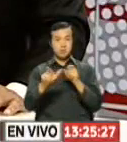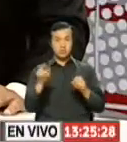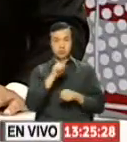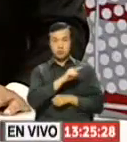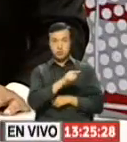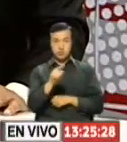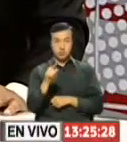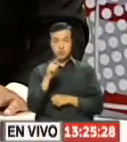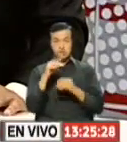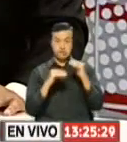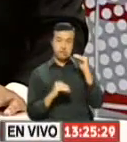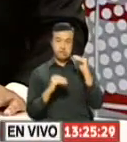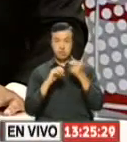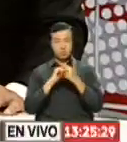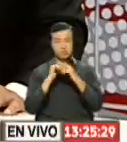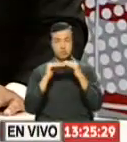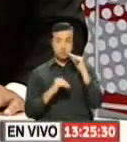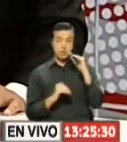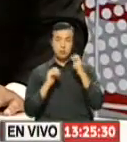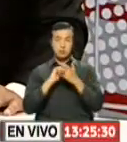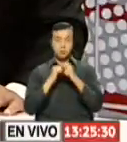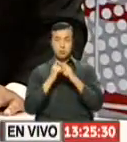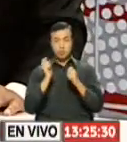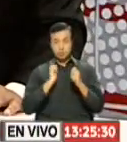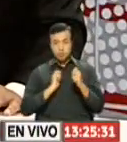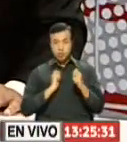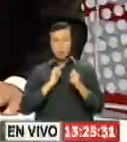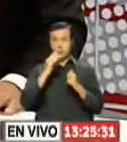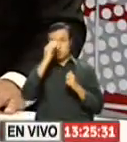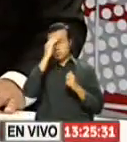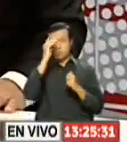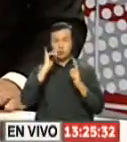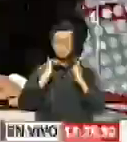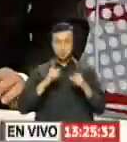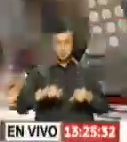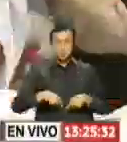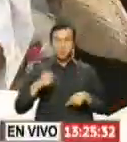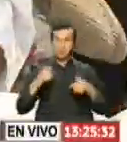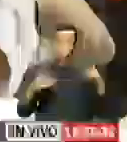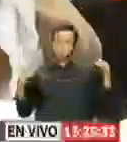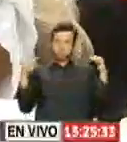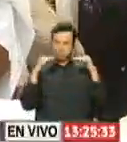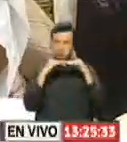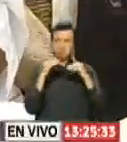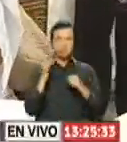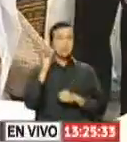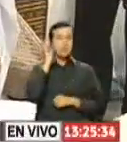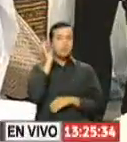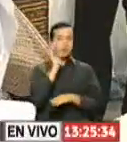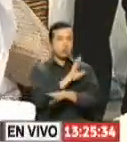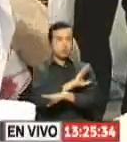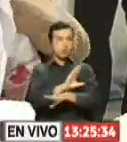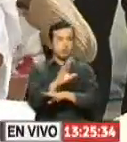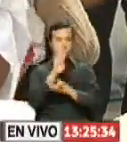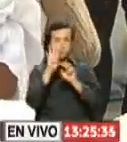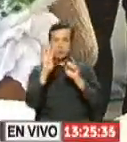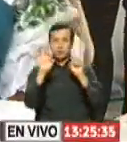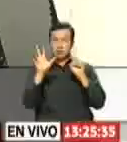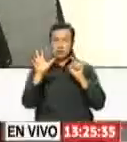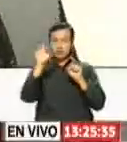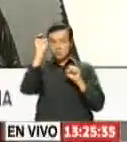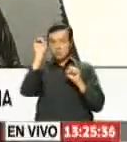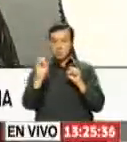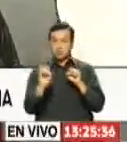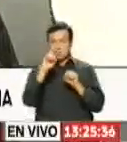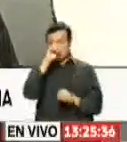y superar las desigualdades que aún persisten en salarios, educación y salud. La mujer rural representa el 43%